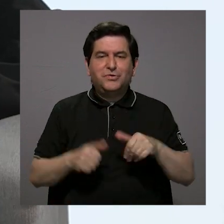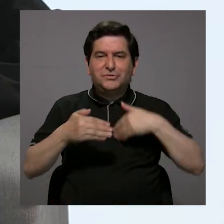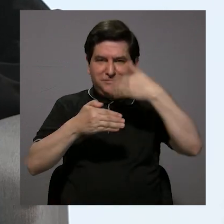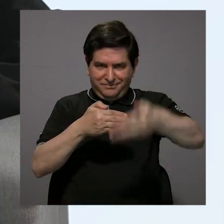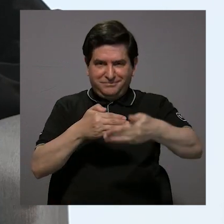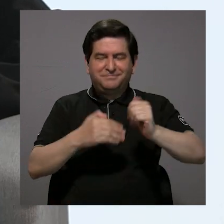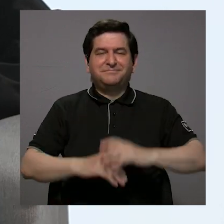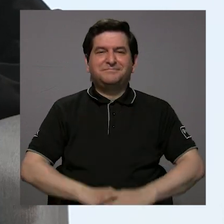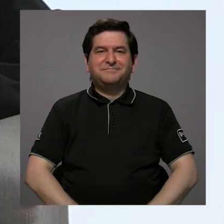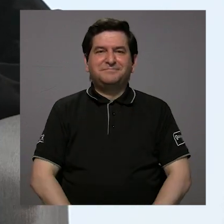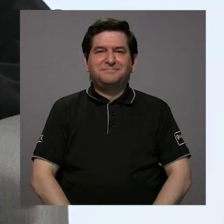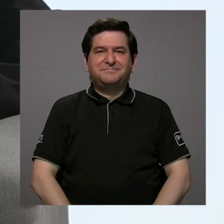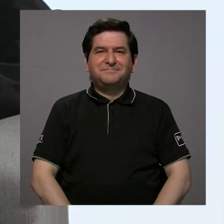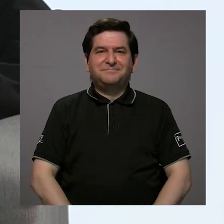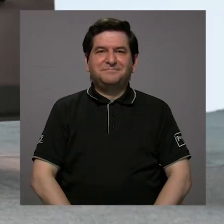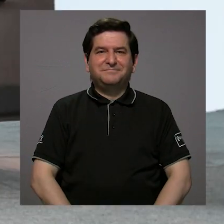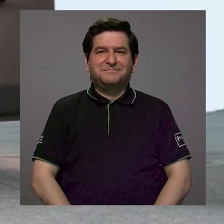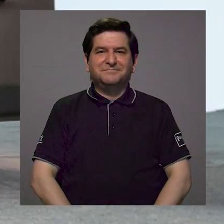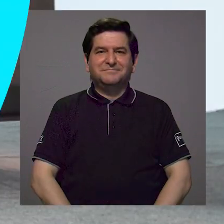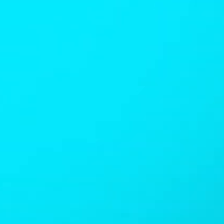todos ustedes.